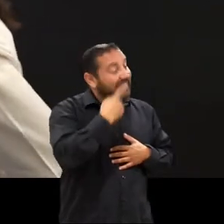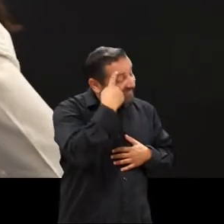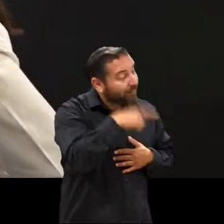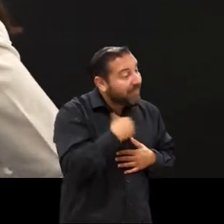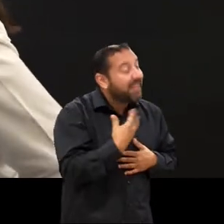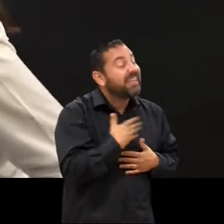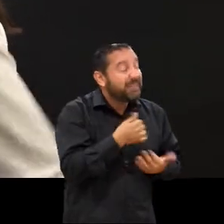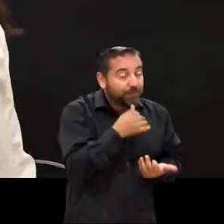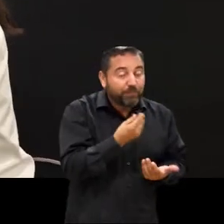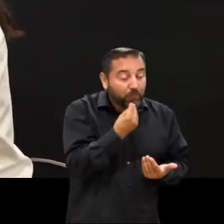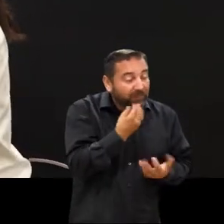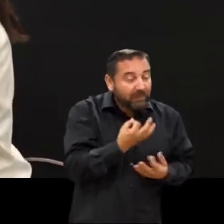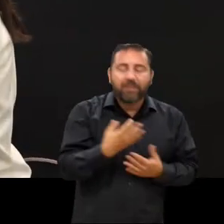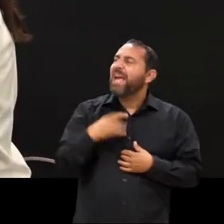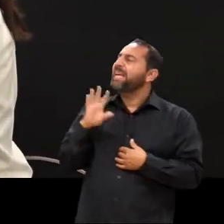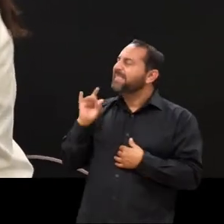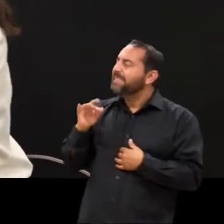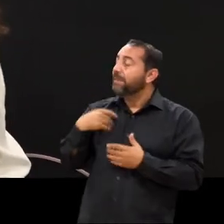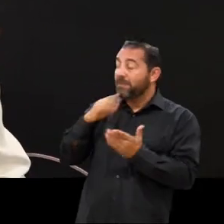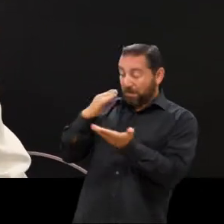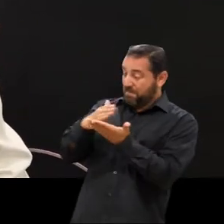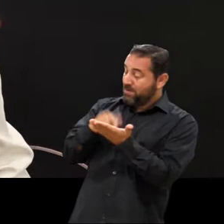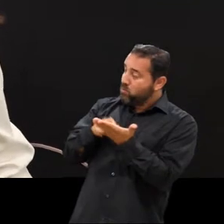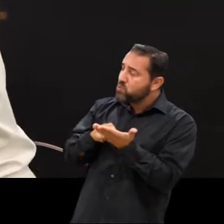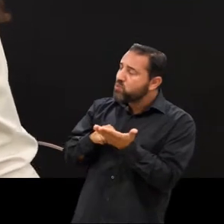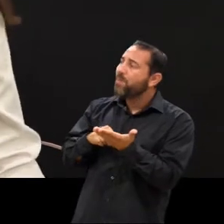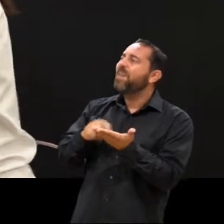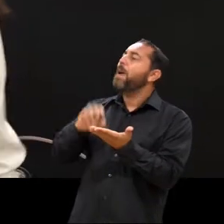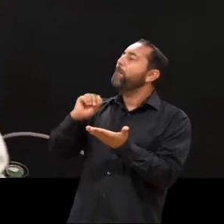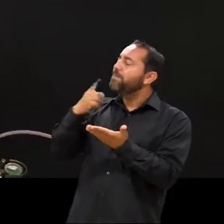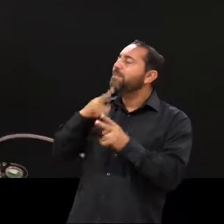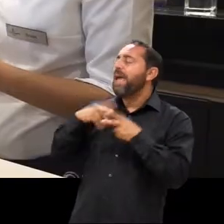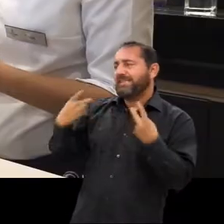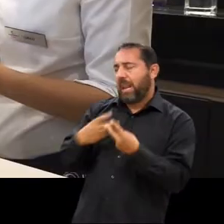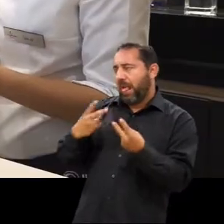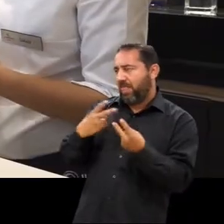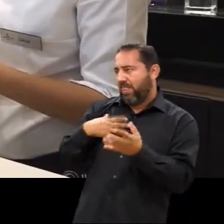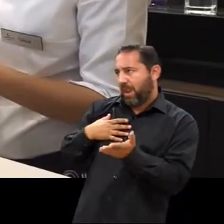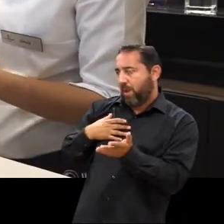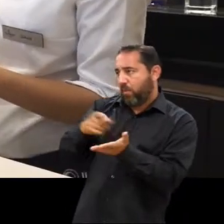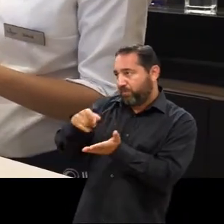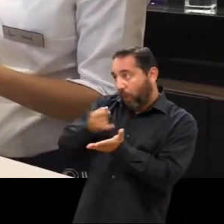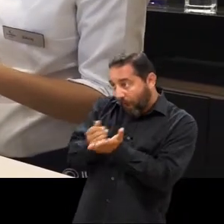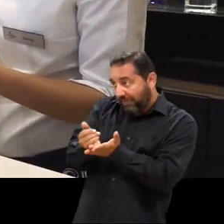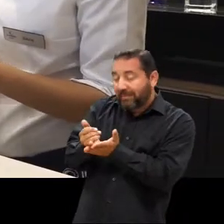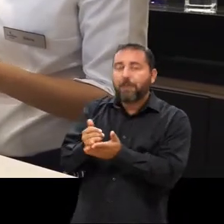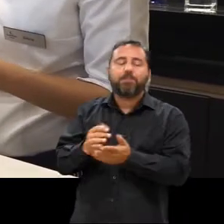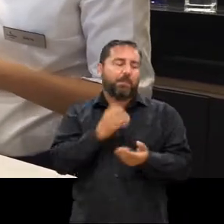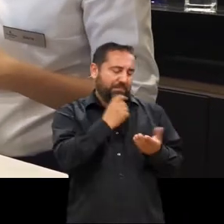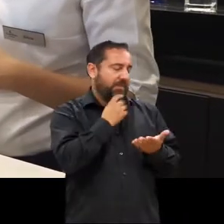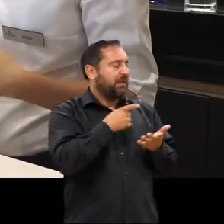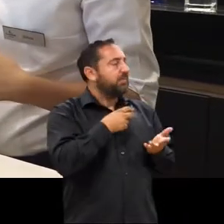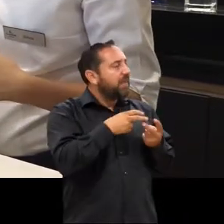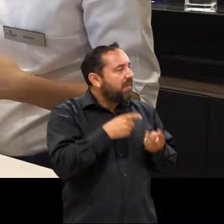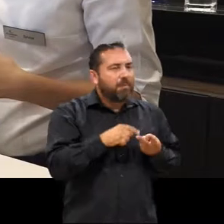Disculpe, ¿ya sabe lo que quiere tomar? Sí, sí, mira, está mirando el menú, creo que primero ensalada de la huerta. ¿Ensalada de la